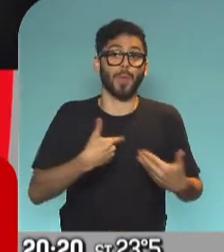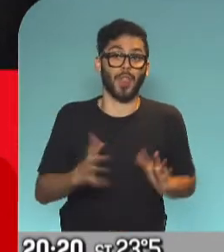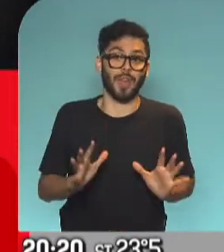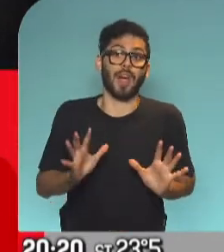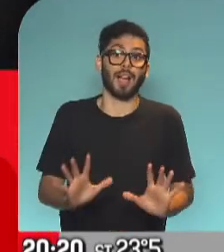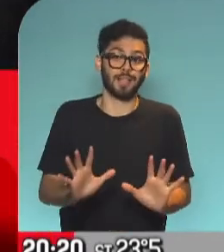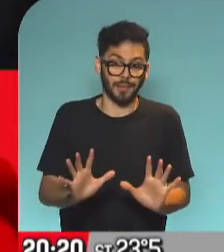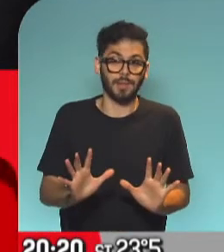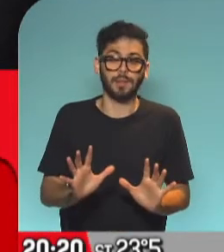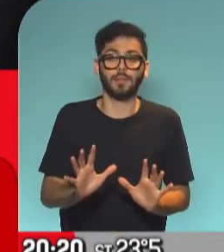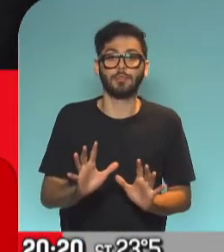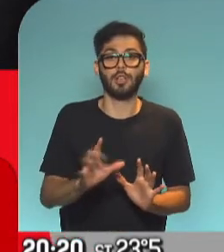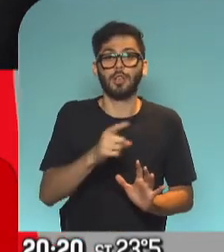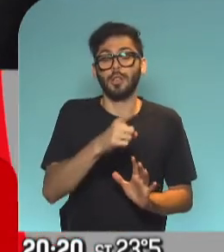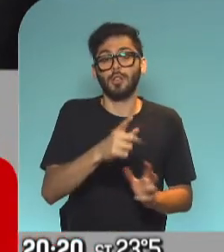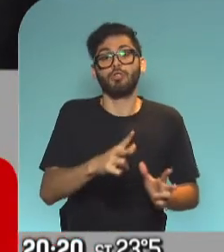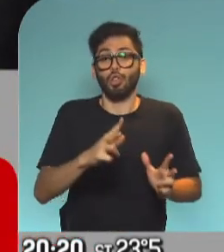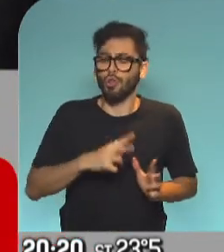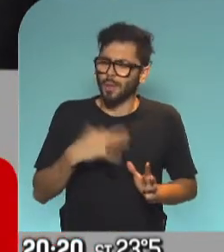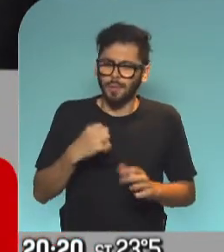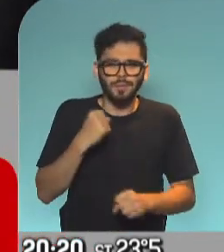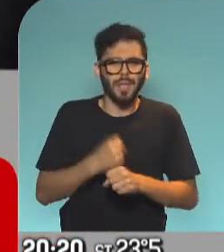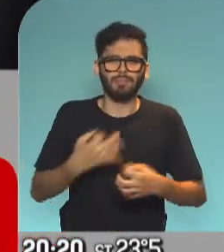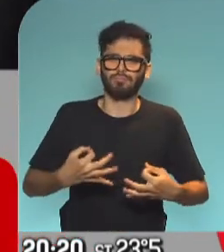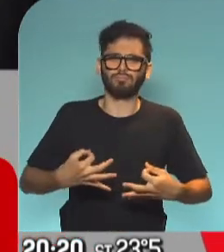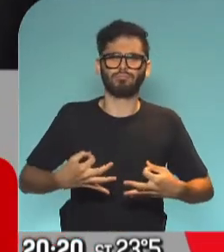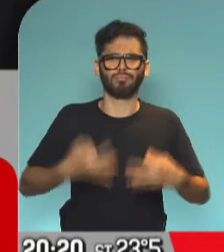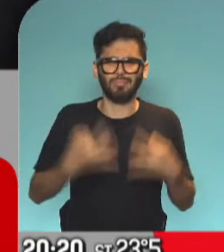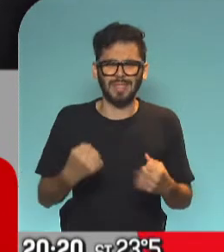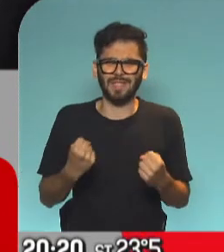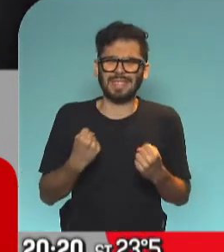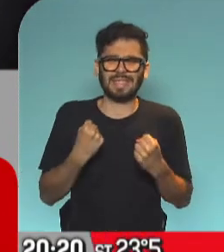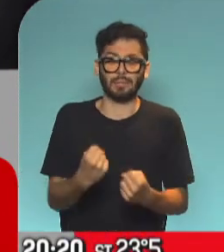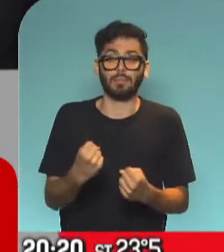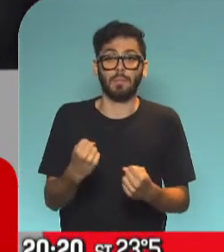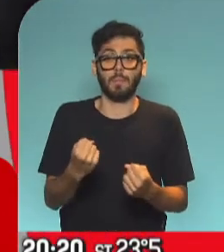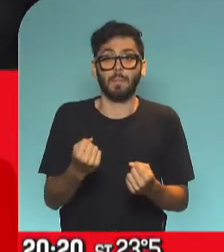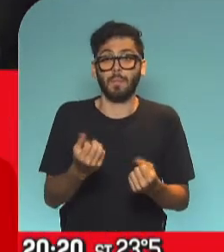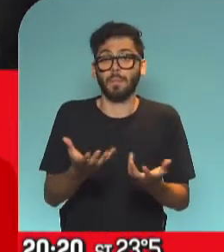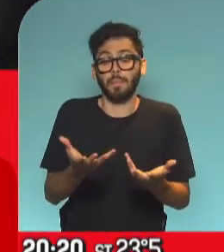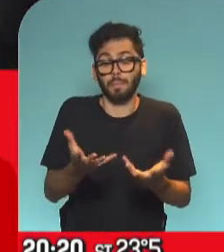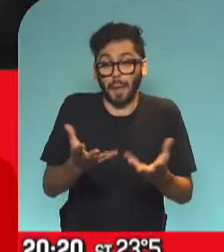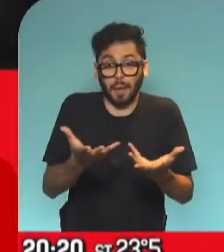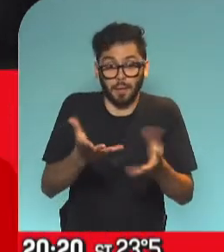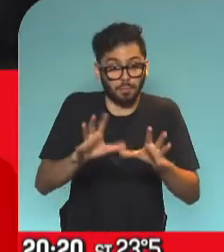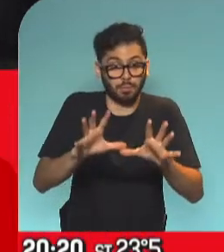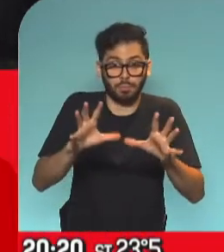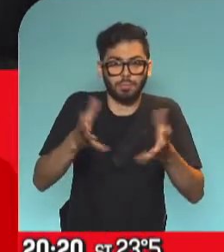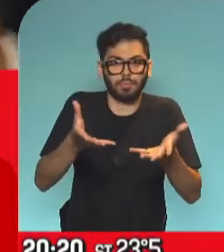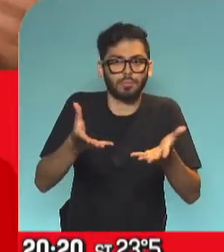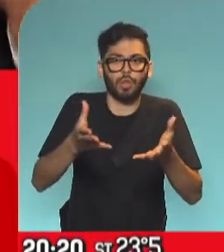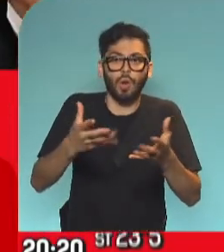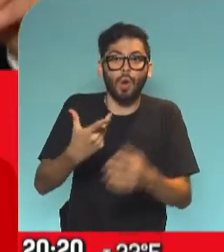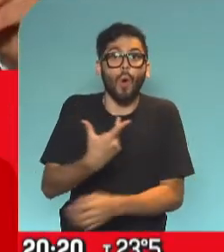nos instó a trabajar fuertemente para tratar de garantizar todo lo que todo lo que significa